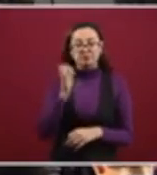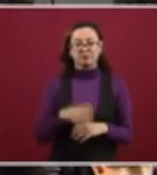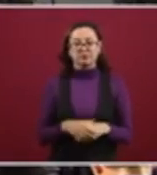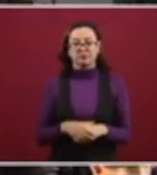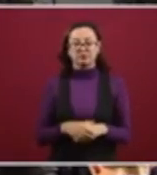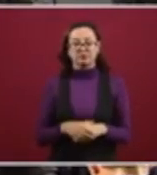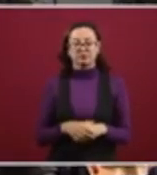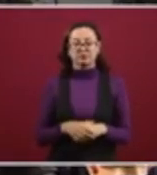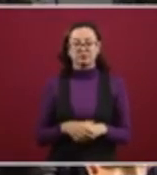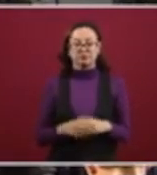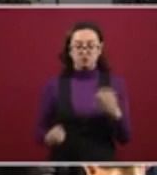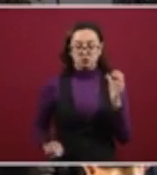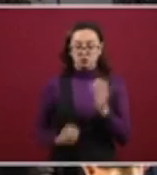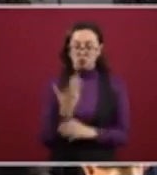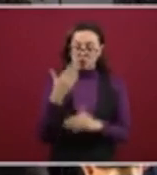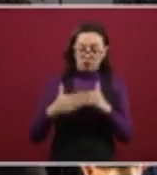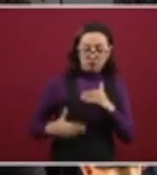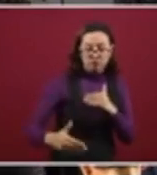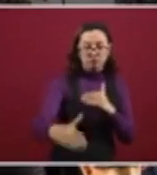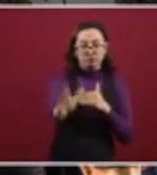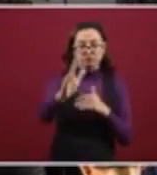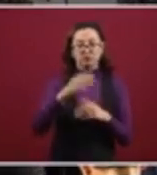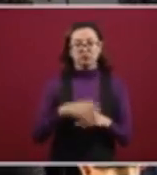nuevo ciclo escolar.